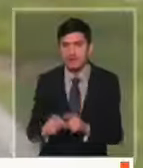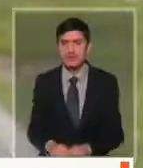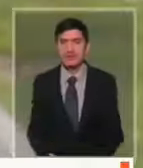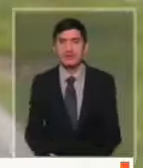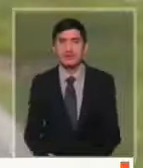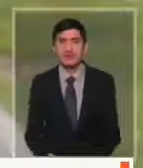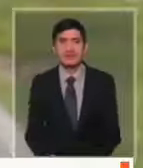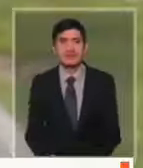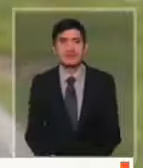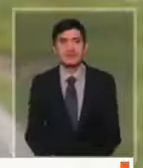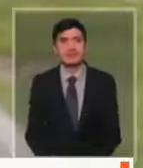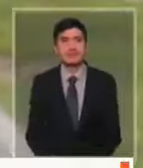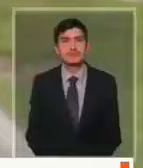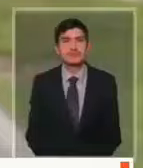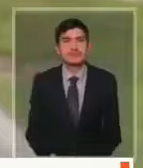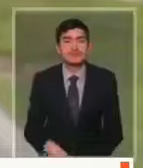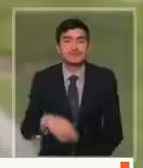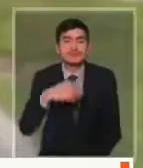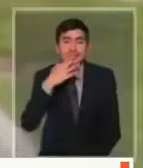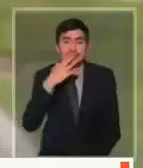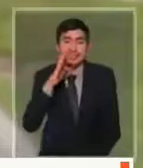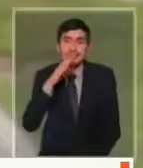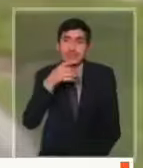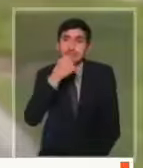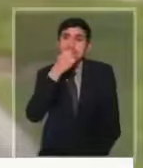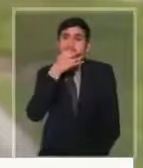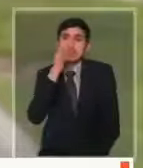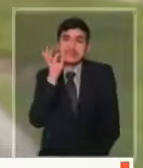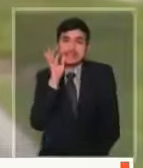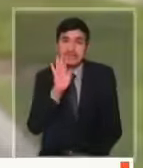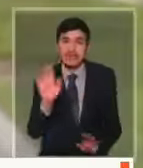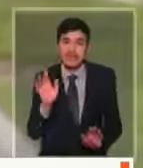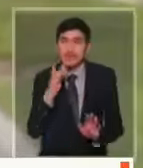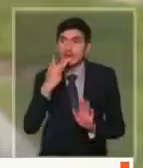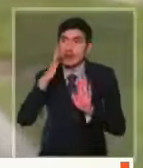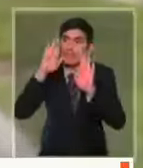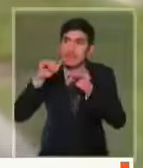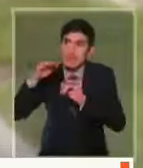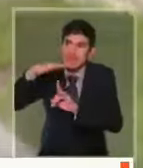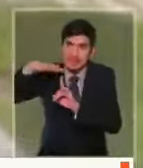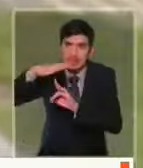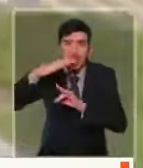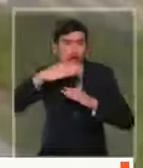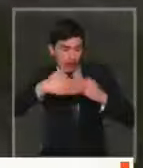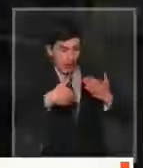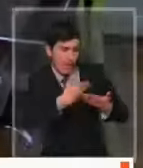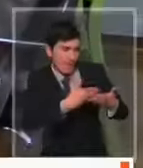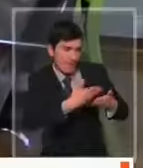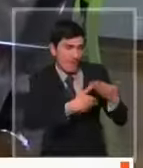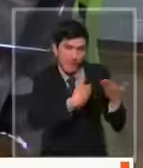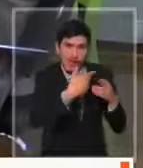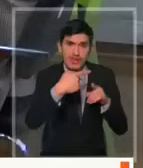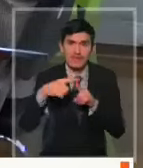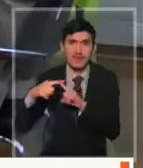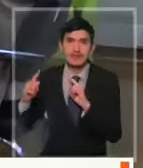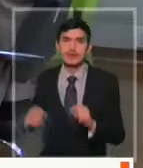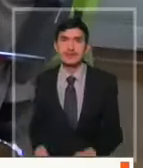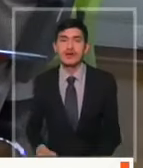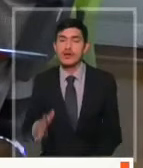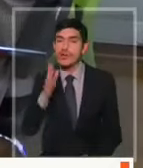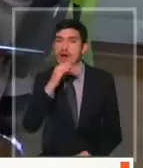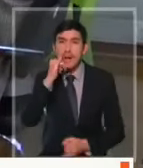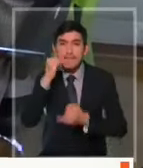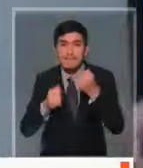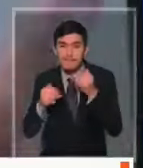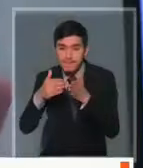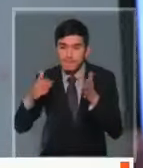Mejor no decir nada porque va a pasar lo mismo que con el confort, que con todas las cosas. No hay plazos establecidos, pero